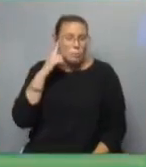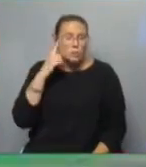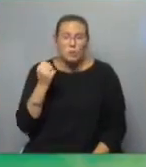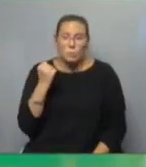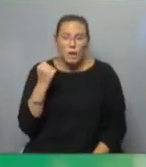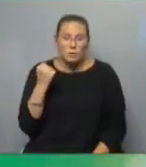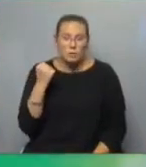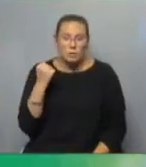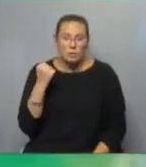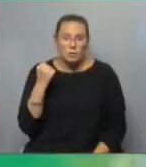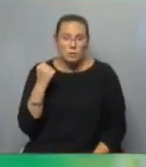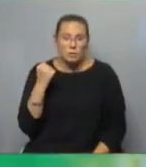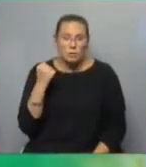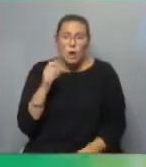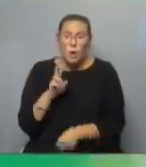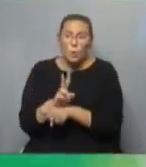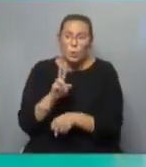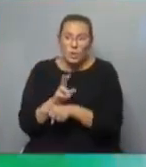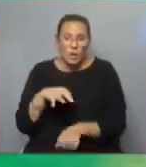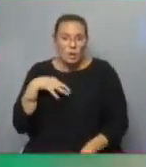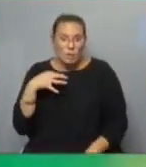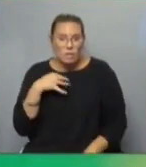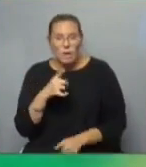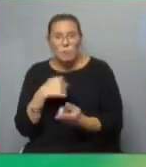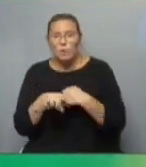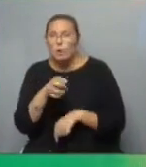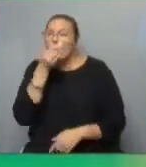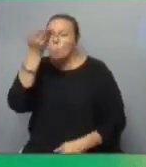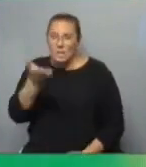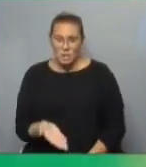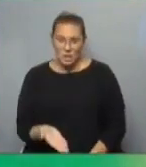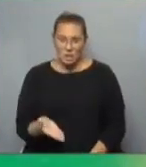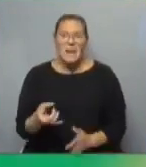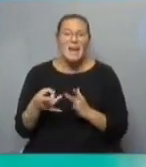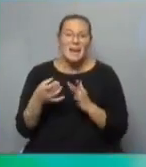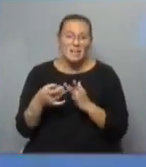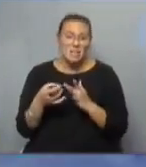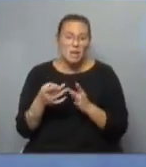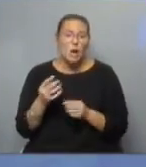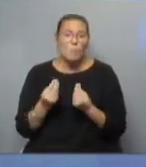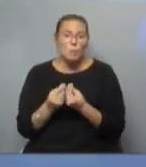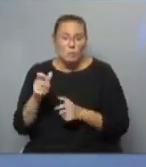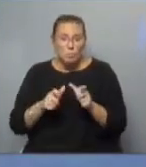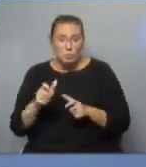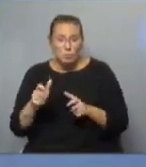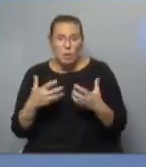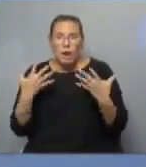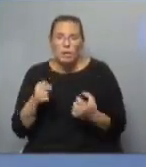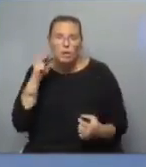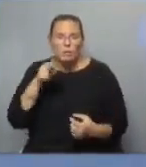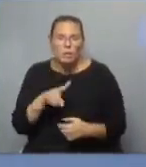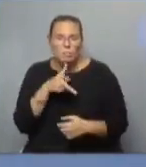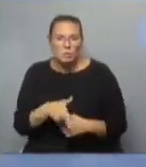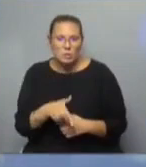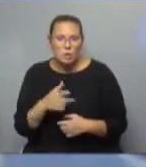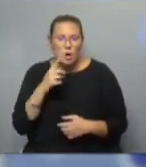prefirieron... cuidar la vida, pero no cuidar el bienestar. Y la calidad. Muchas personas decían, yo quiero ver a mis hijos